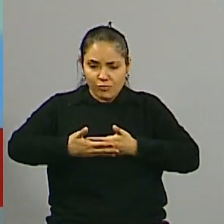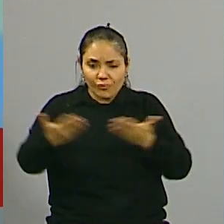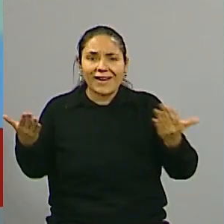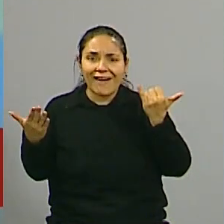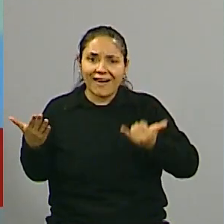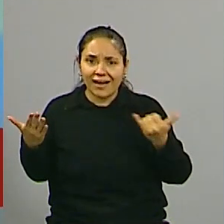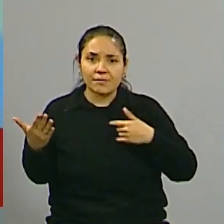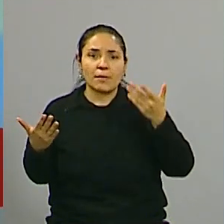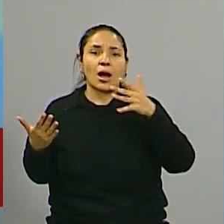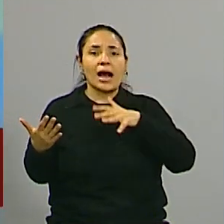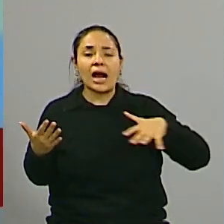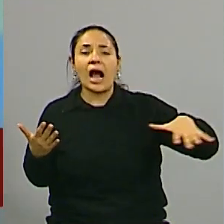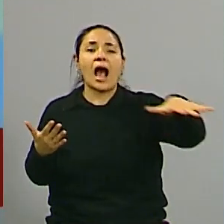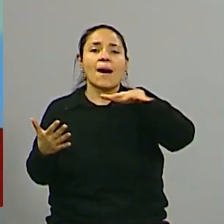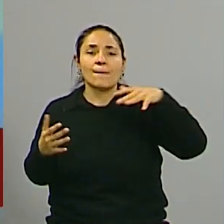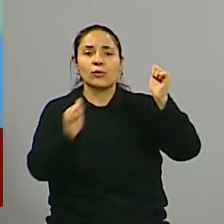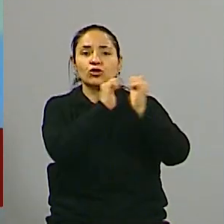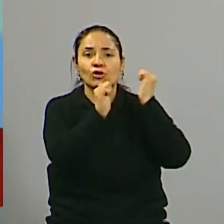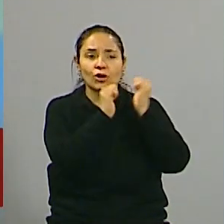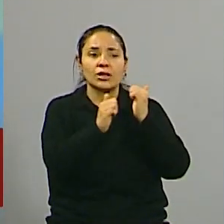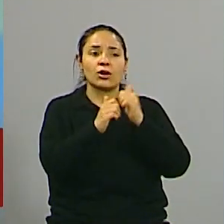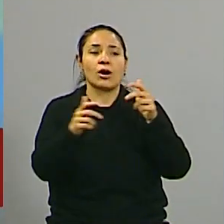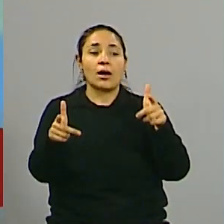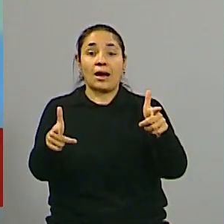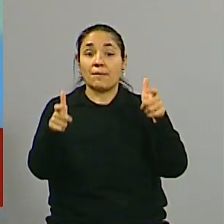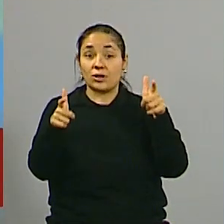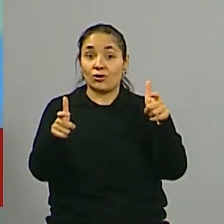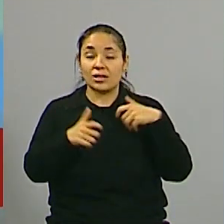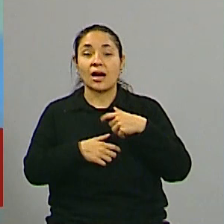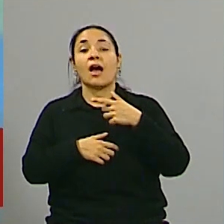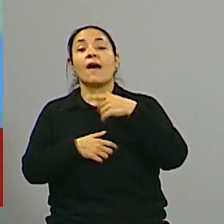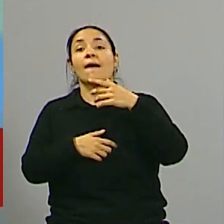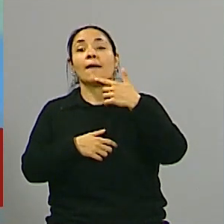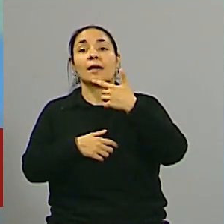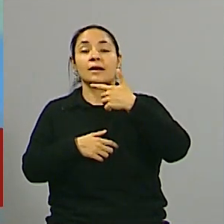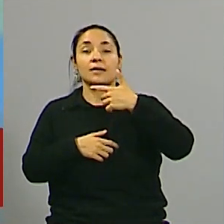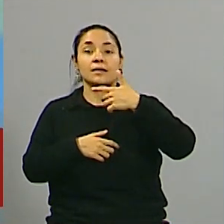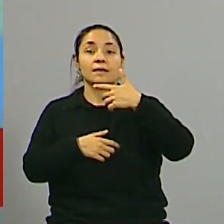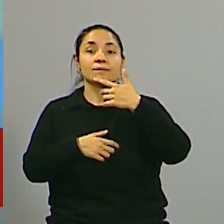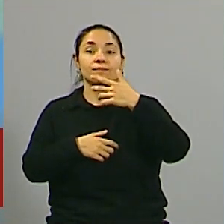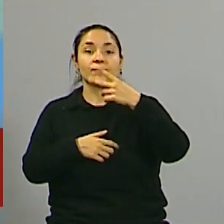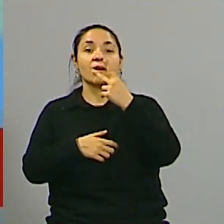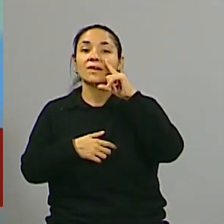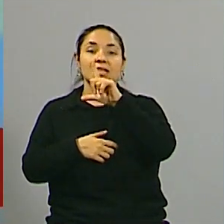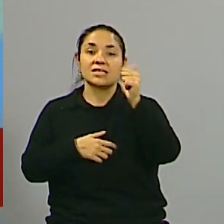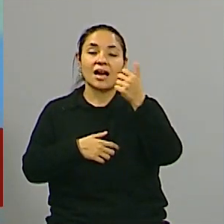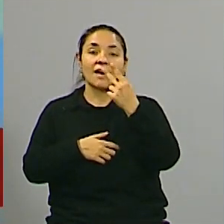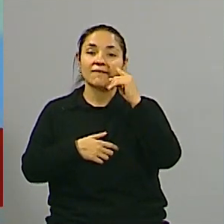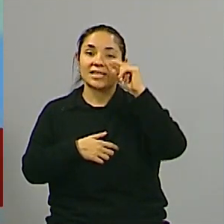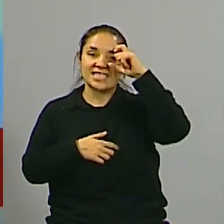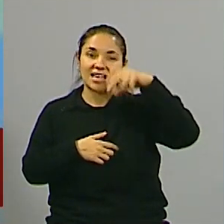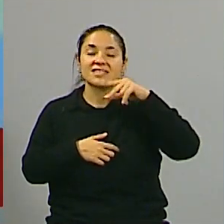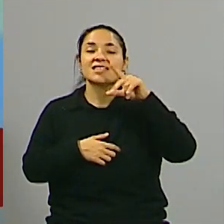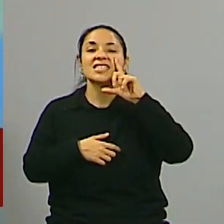campo histórico, sí, tenemos Villavicencio, bueno, tenemos Uspallata, tenemos alta montaña, tenemos